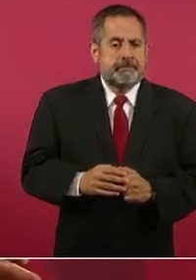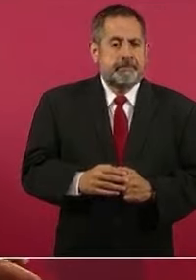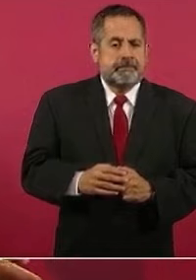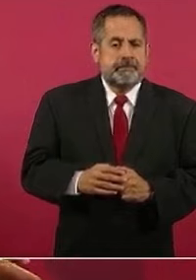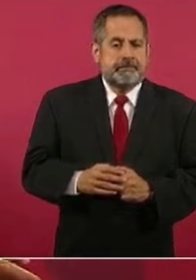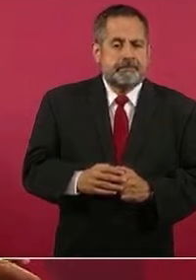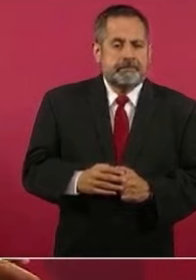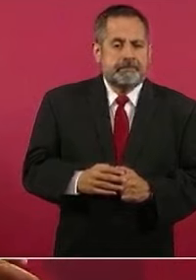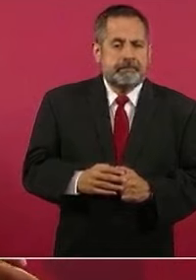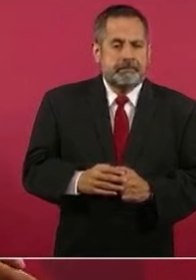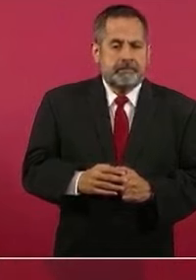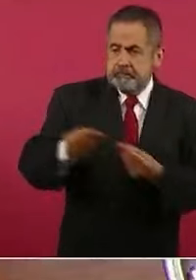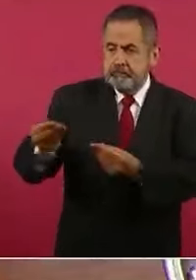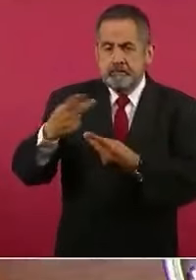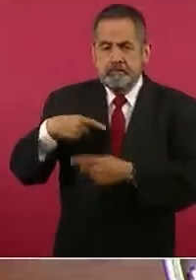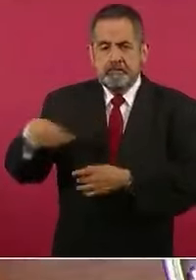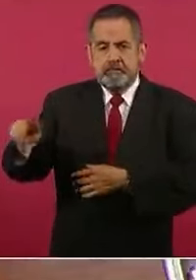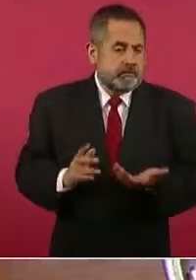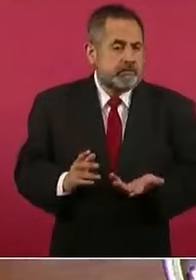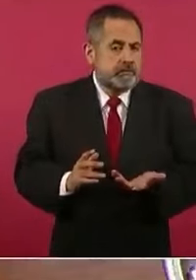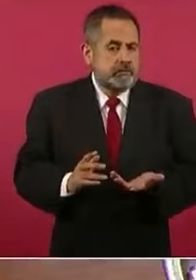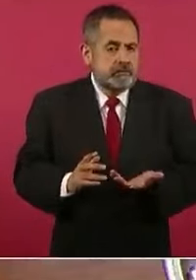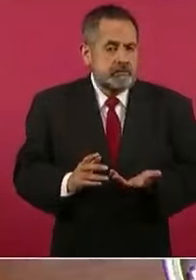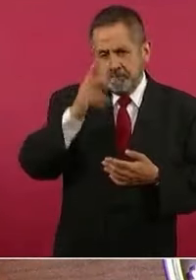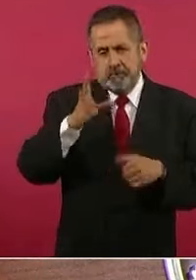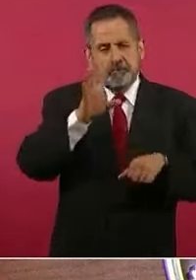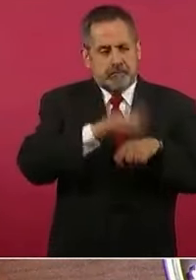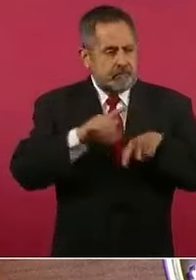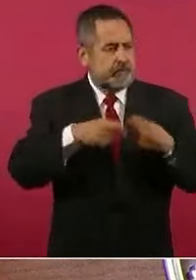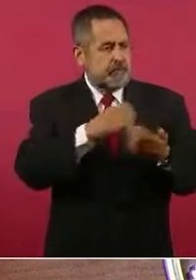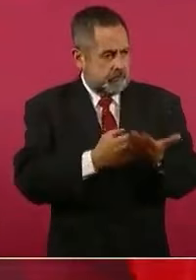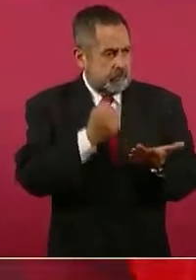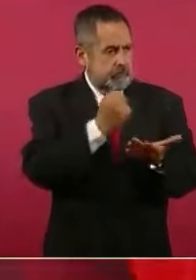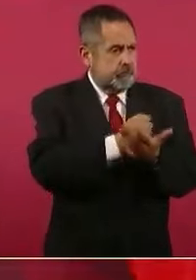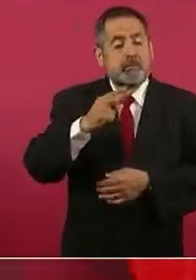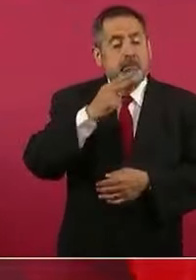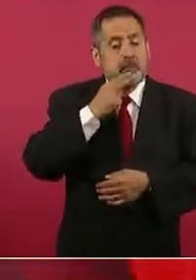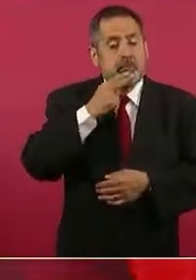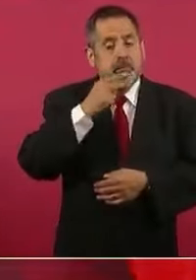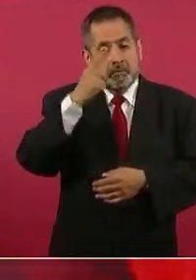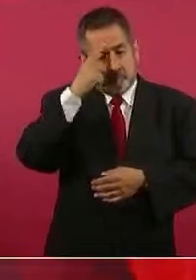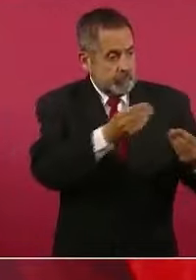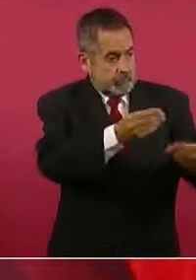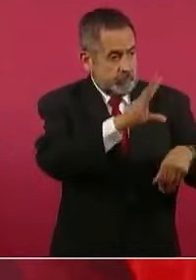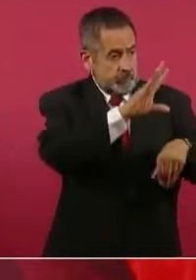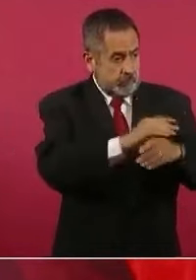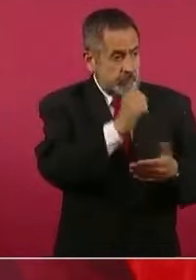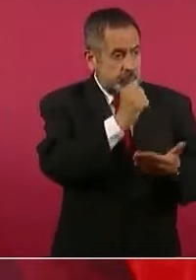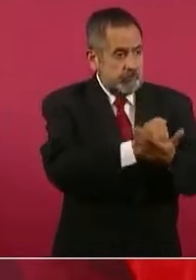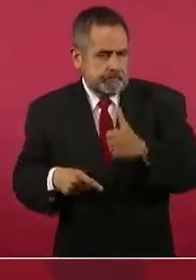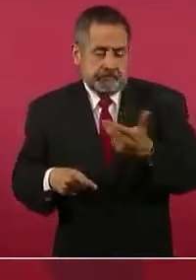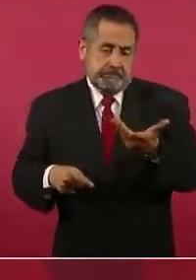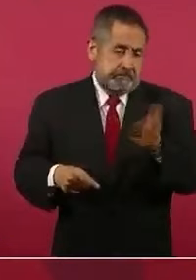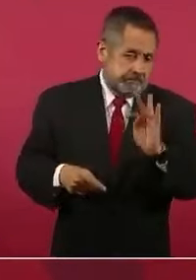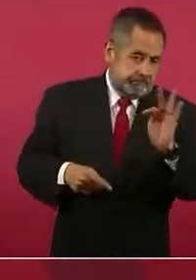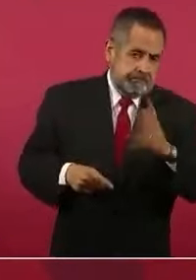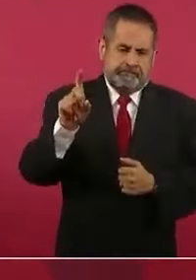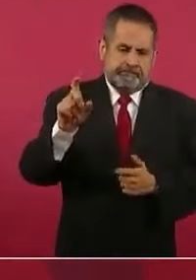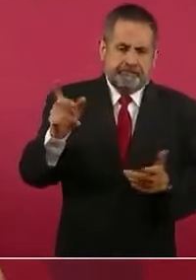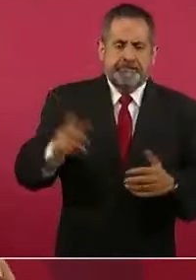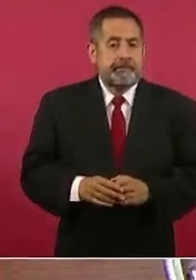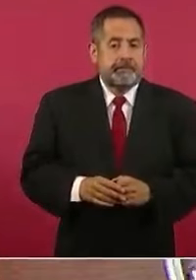de cobrar el agua a quienes tienen concesiones para uso excesivo de esta